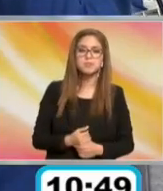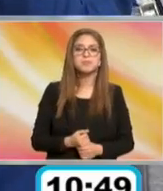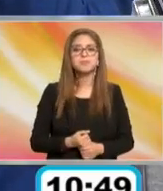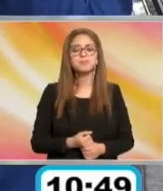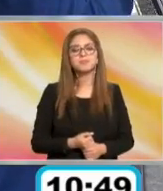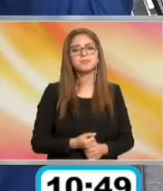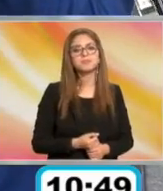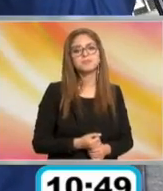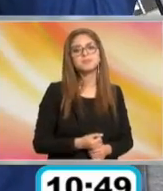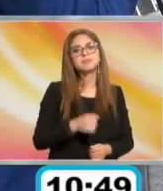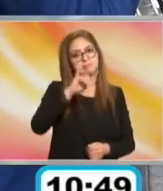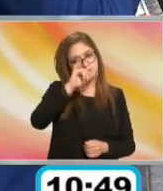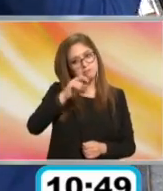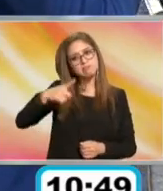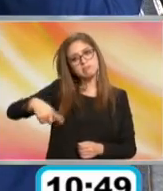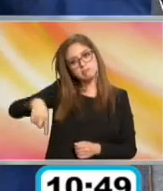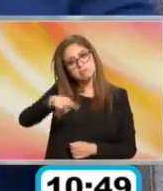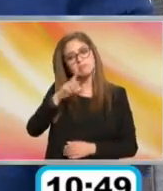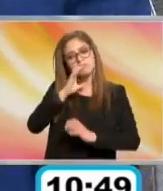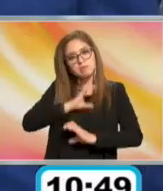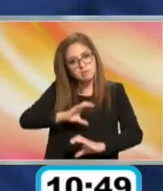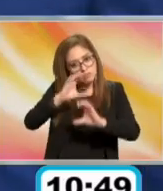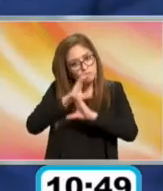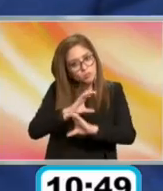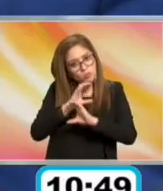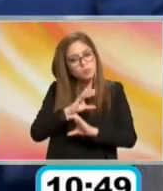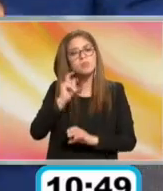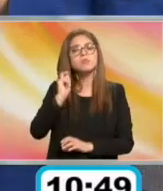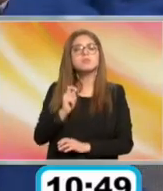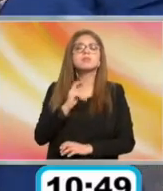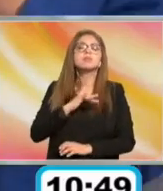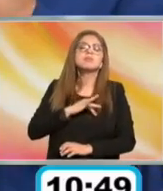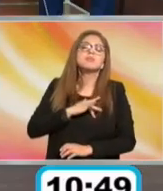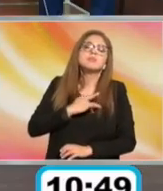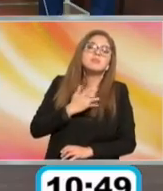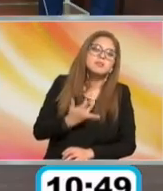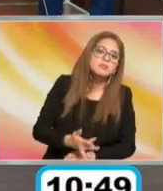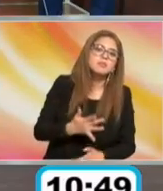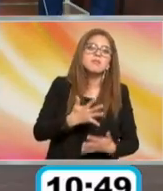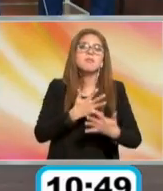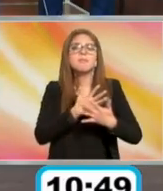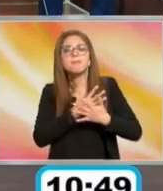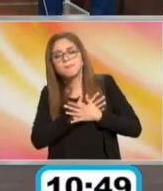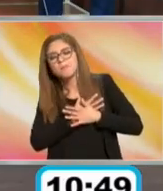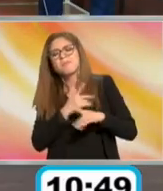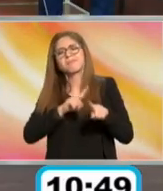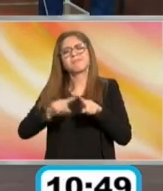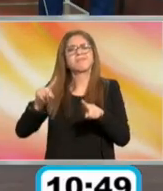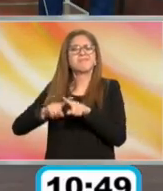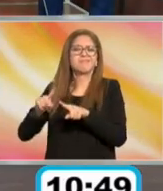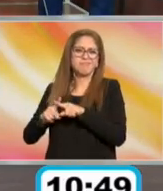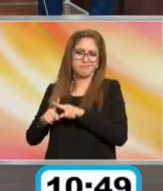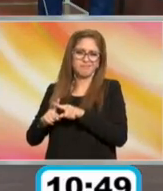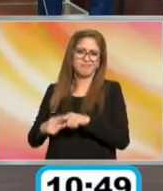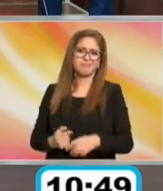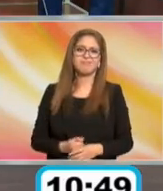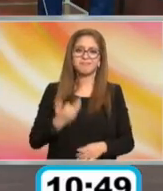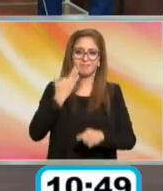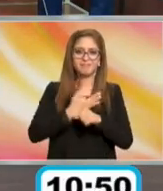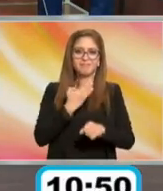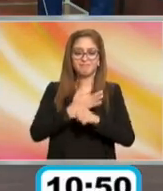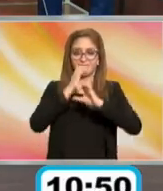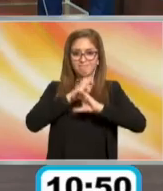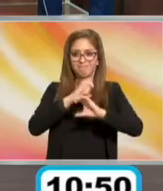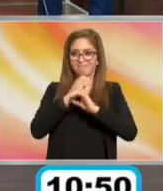Pues la mayoría de las canciones que tenemos son románticas, Romanticonas, de amor, sabrosas. desamor, de todo. Muy bien, pues a cantar,